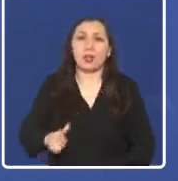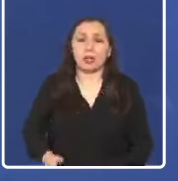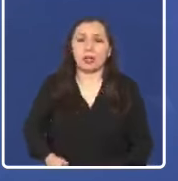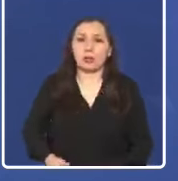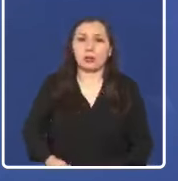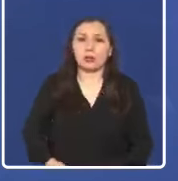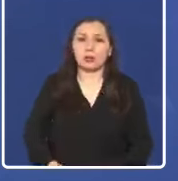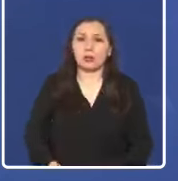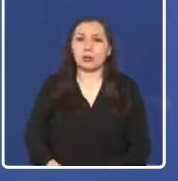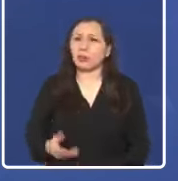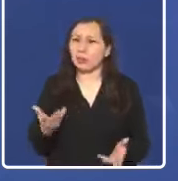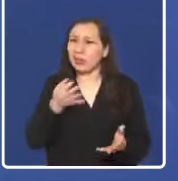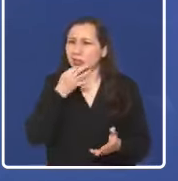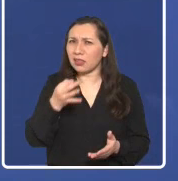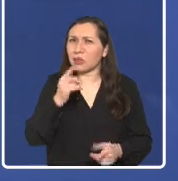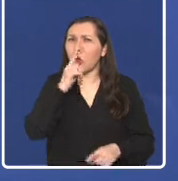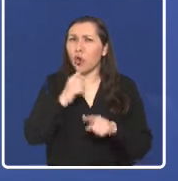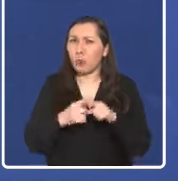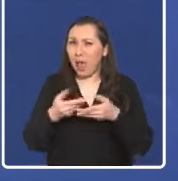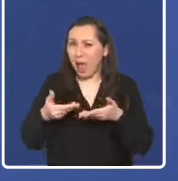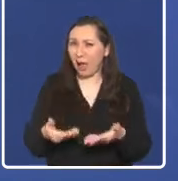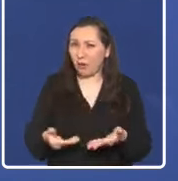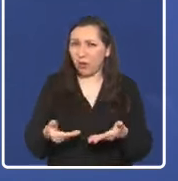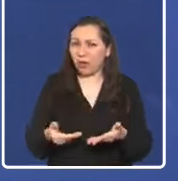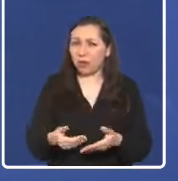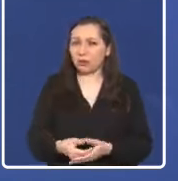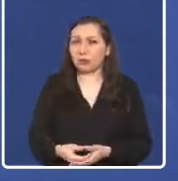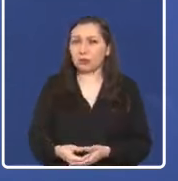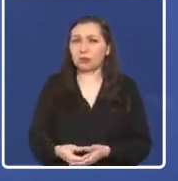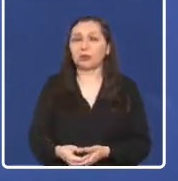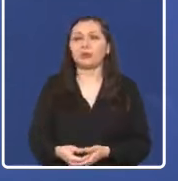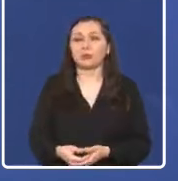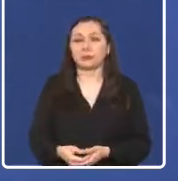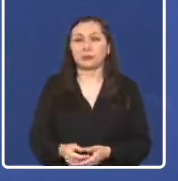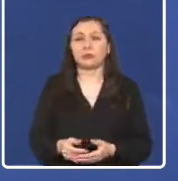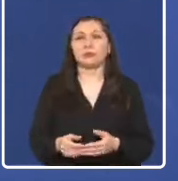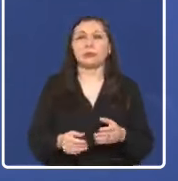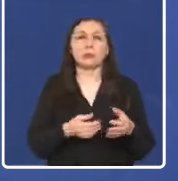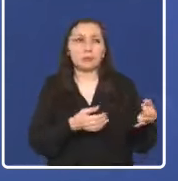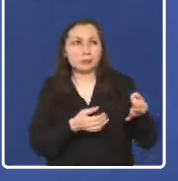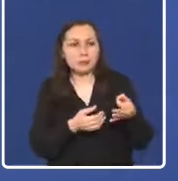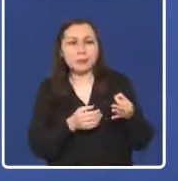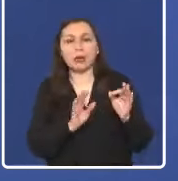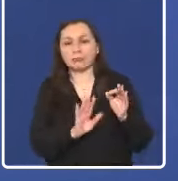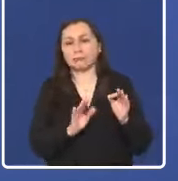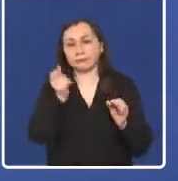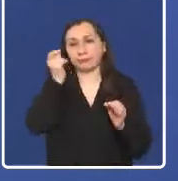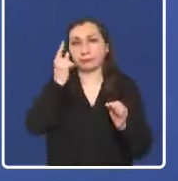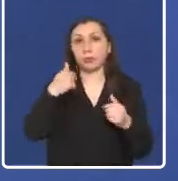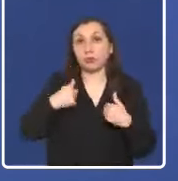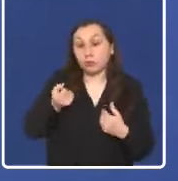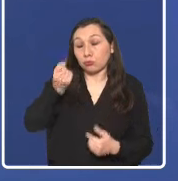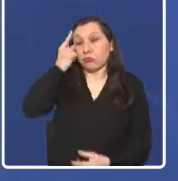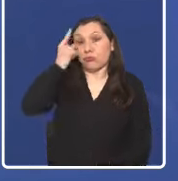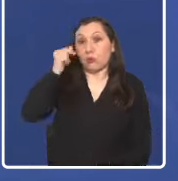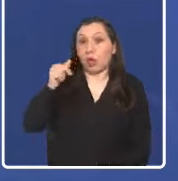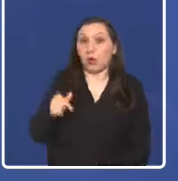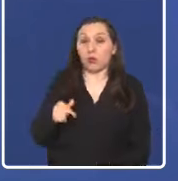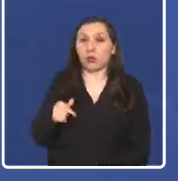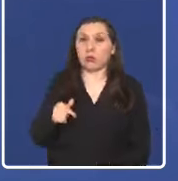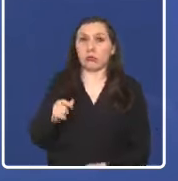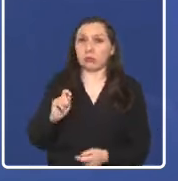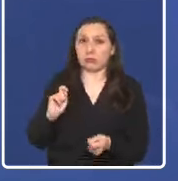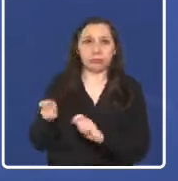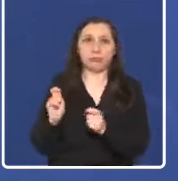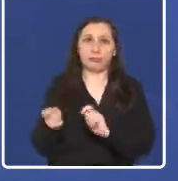¿Tú dices que fue nombrado ahora? Ah, Bueno, mire, yo me estoy enterando de esto también. Esto es una cuestión